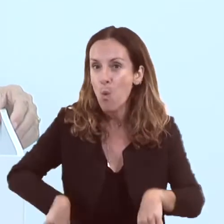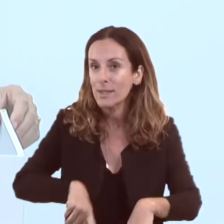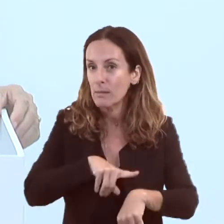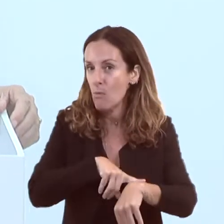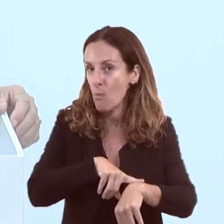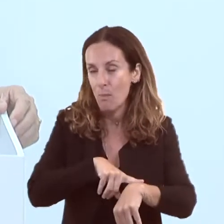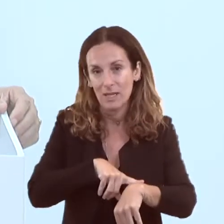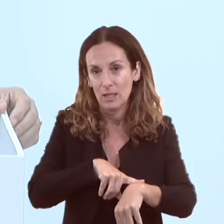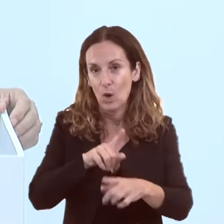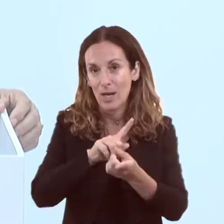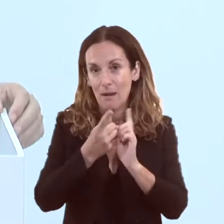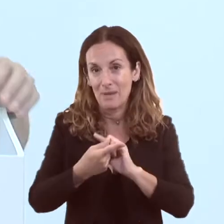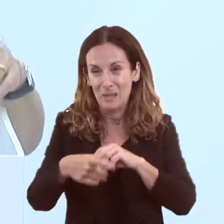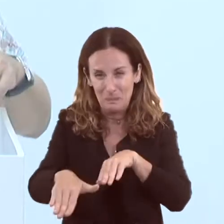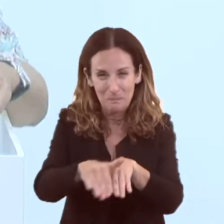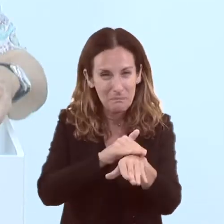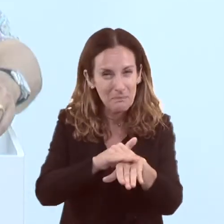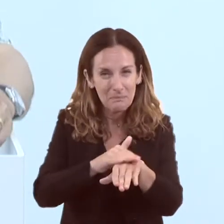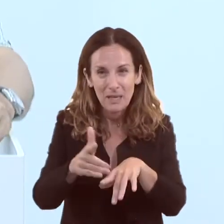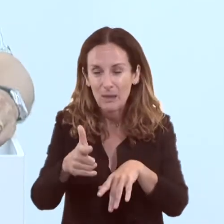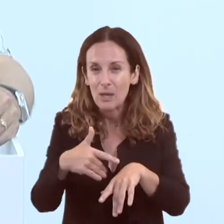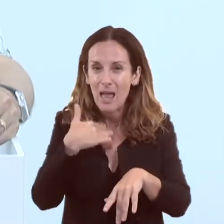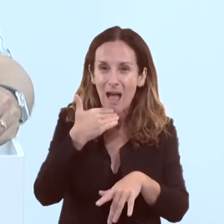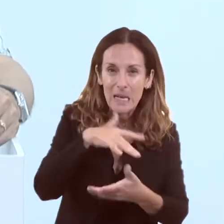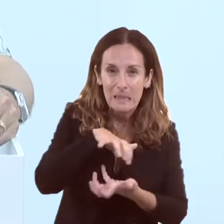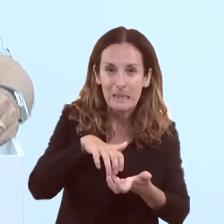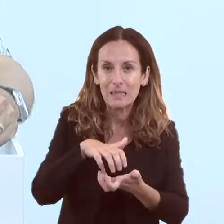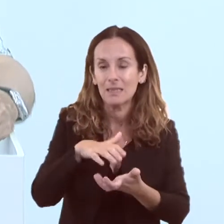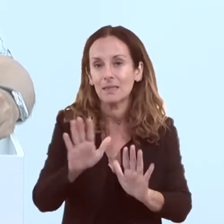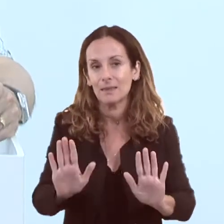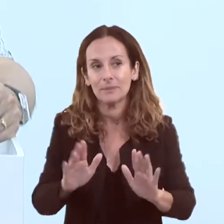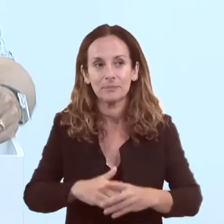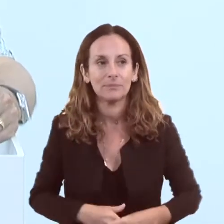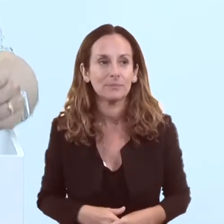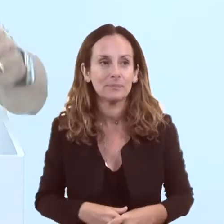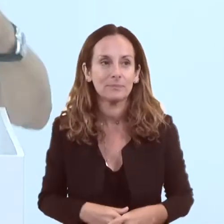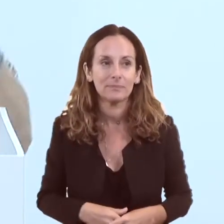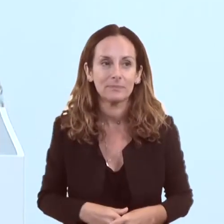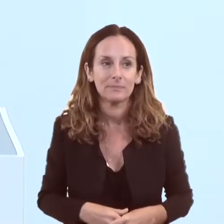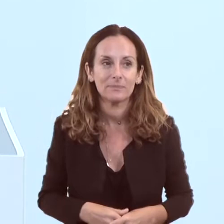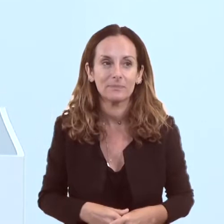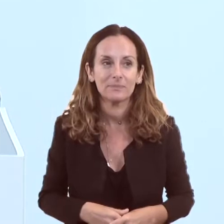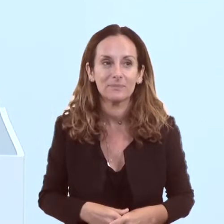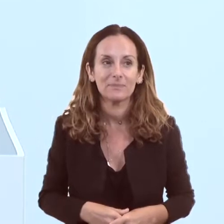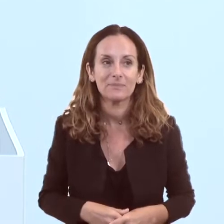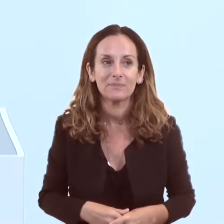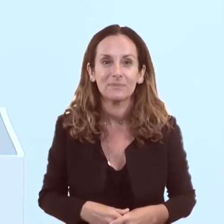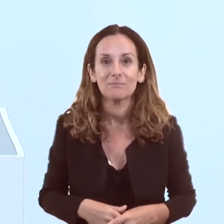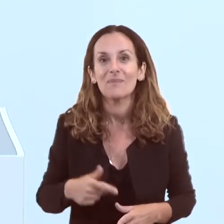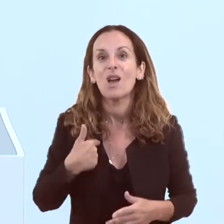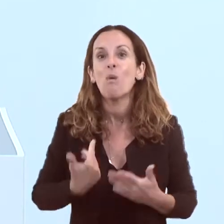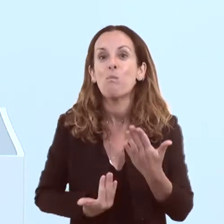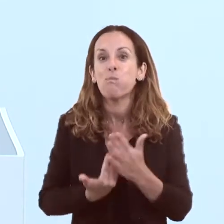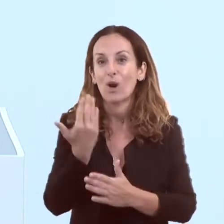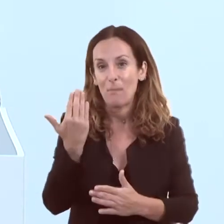momento Espero que no se haya causado trastorno trastornos mayores he preferido decir esta mañana a ver si me